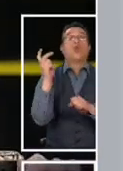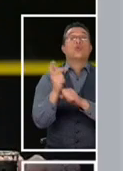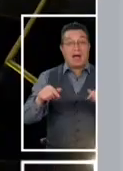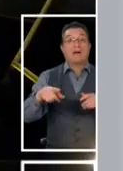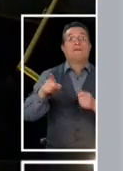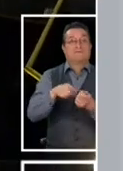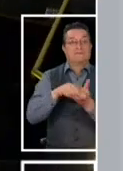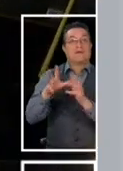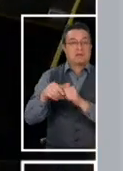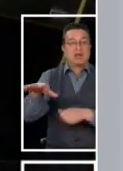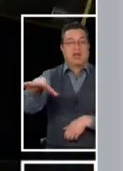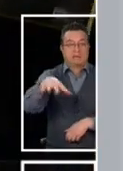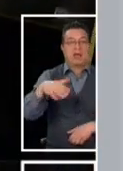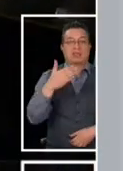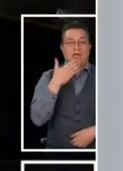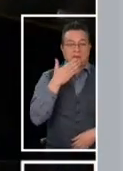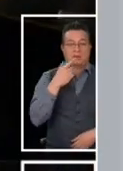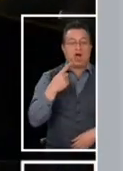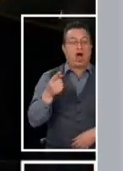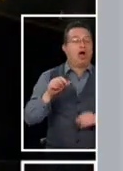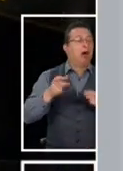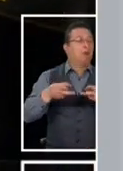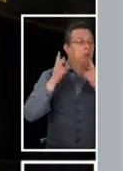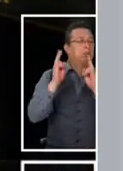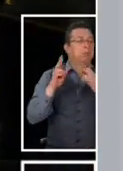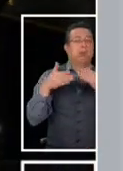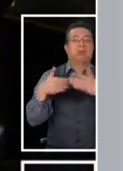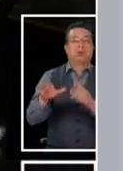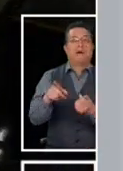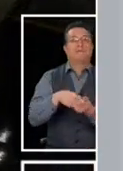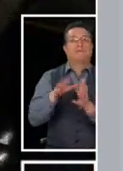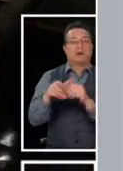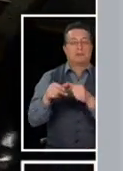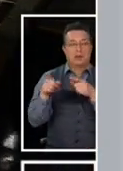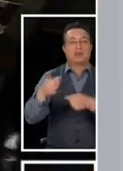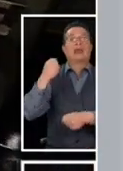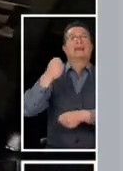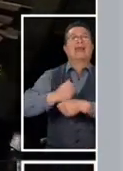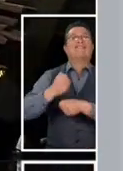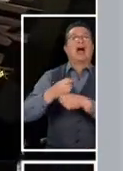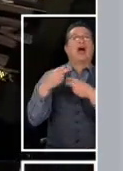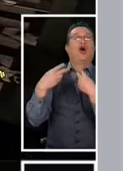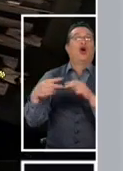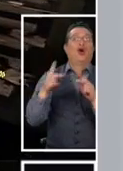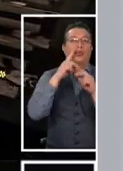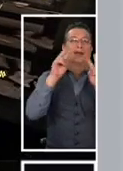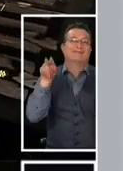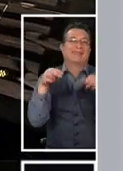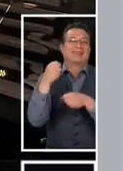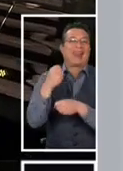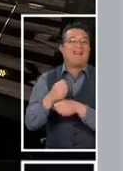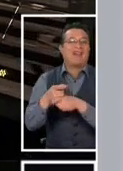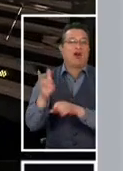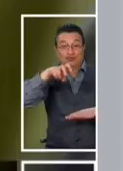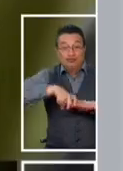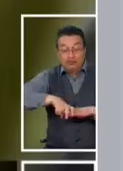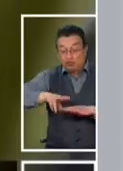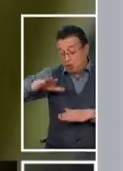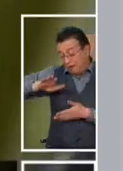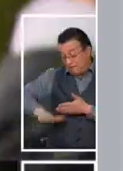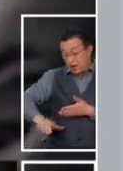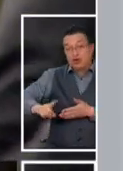cambio en este sentido yo lo personal espero escuchar a José Morales como candidato al ministerio público saber qué es lo que está pensando con la institución